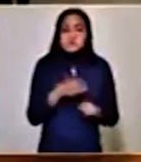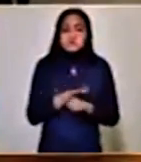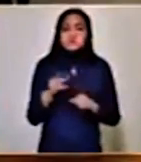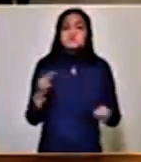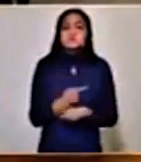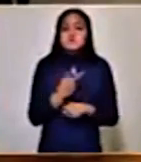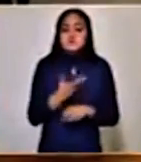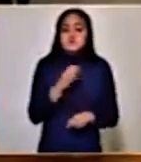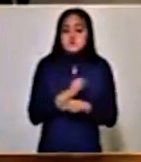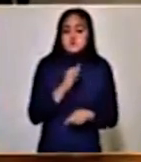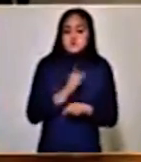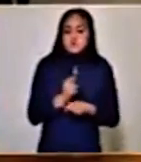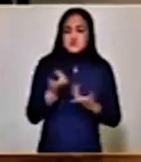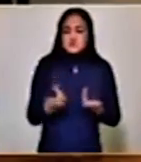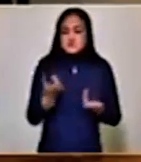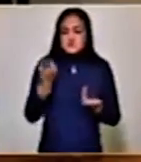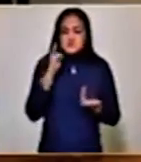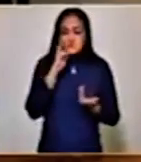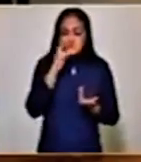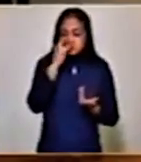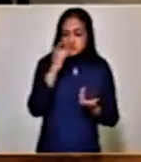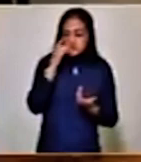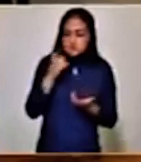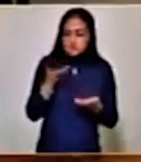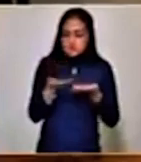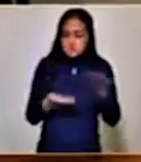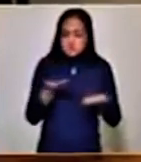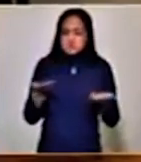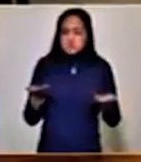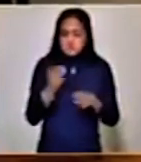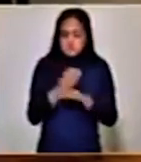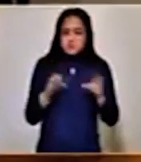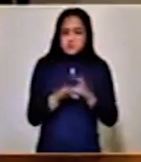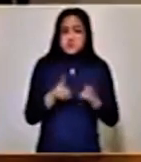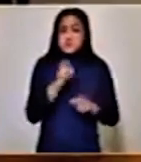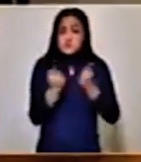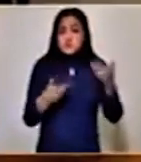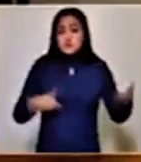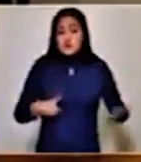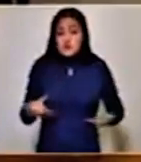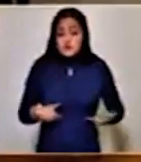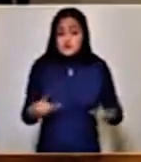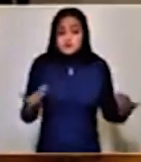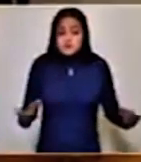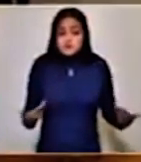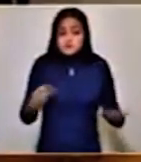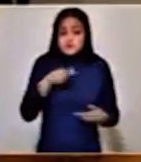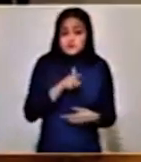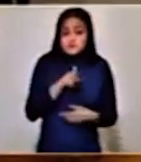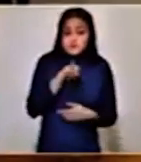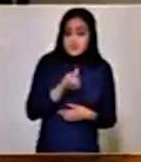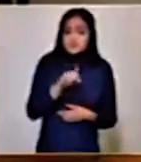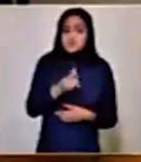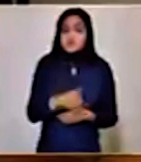en esas discrepancias por cada causante se molestan pero esa unidad lo que hace es no más